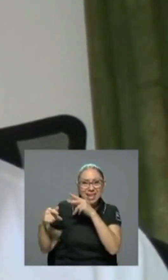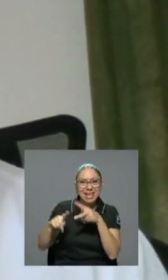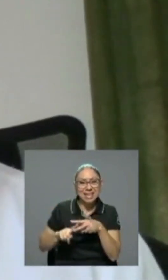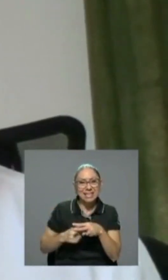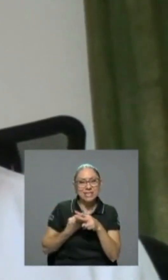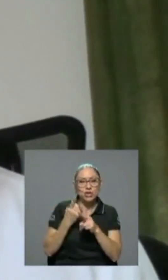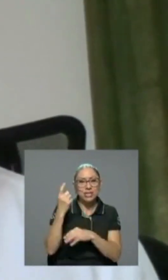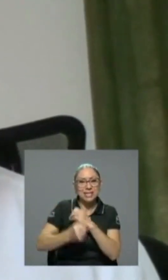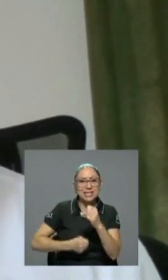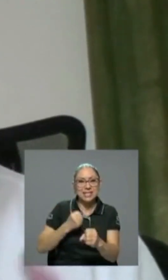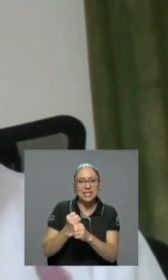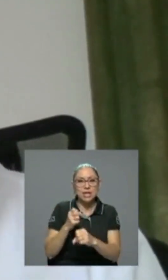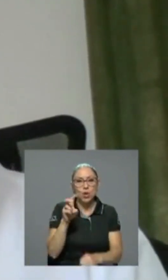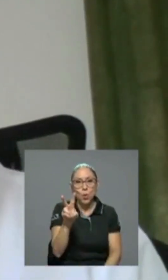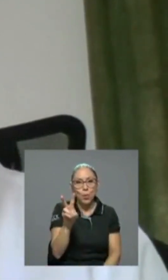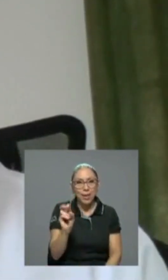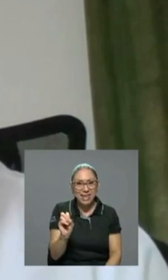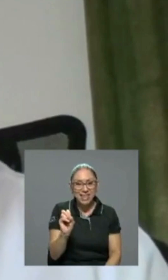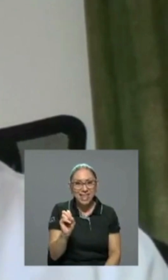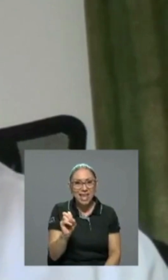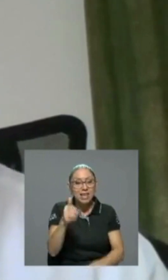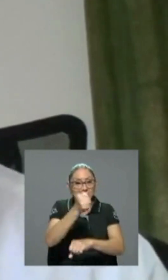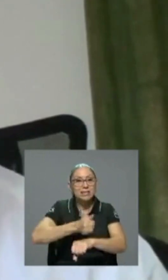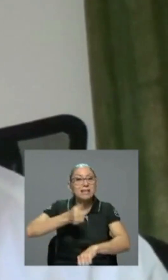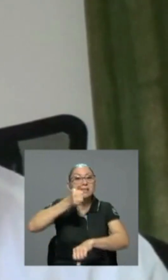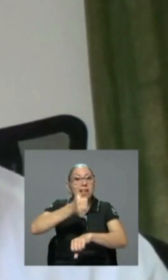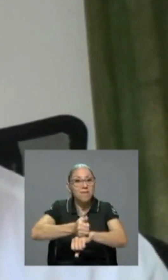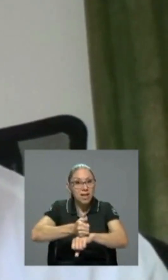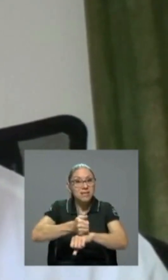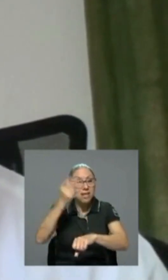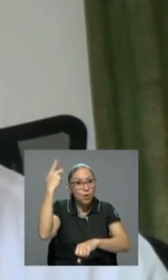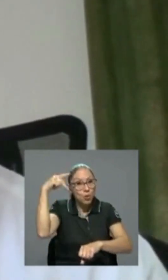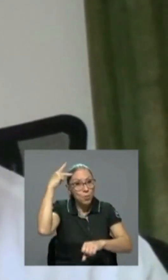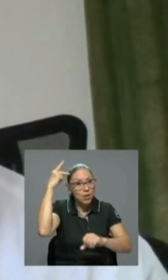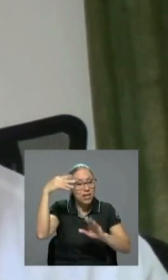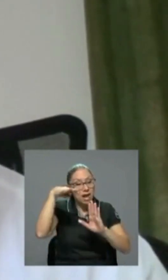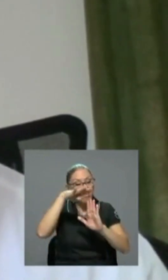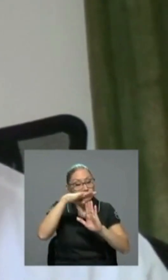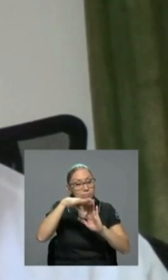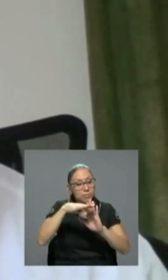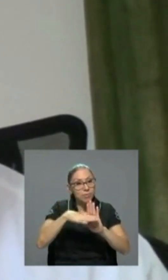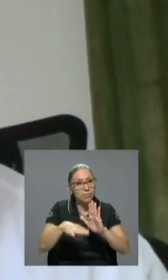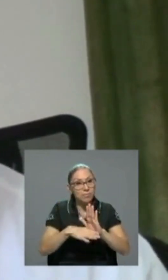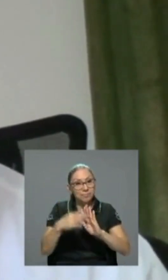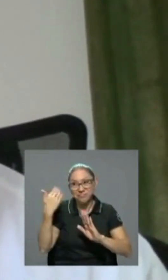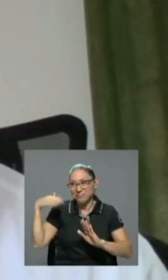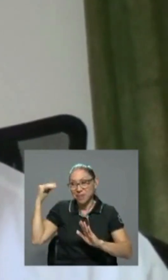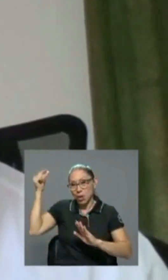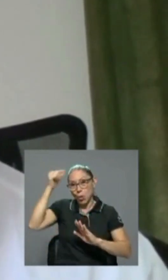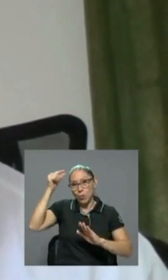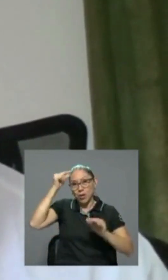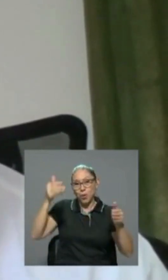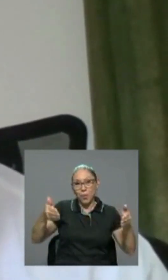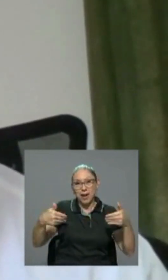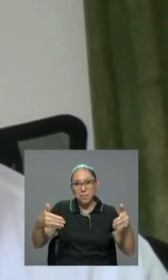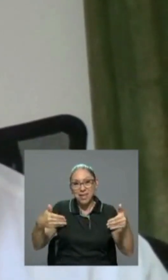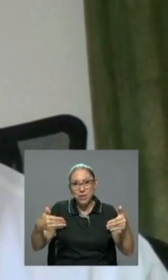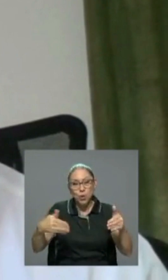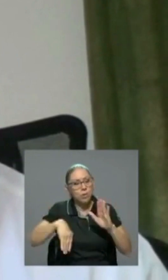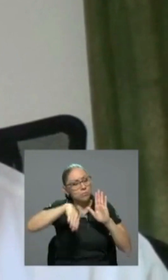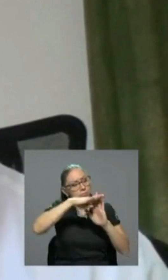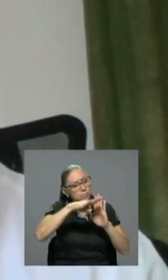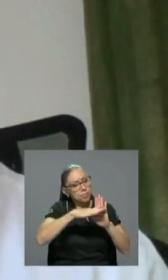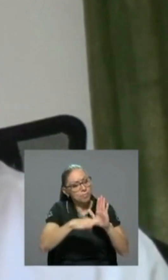toda se establece una política, ¿no?, de parte del gobierno panameño en aquel tiempo para la creación de este